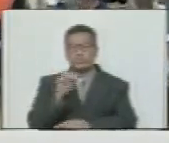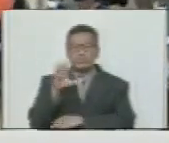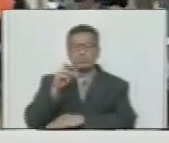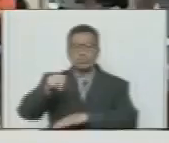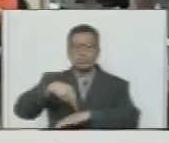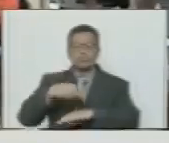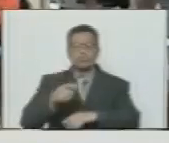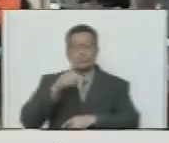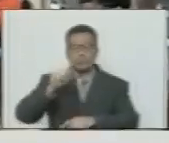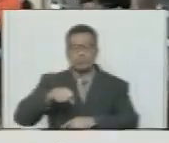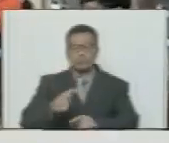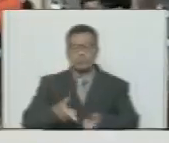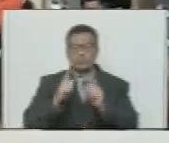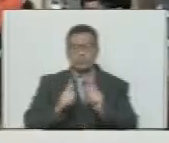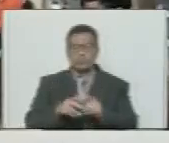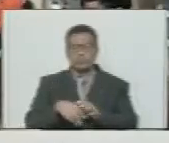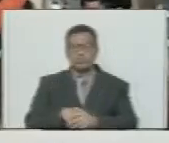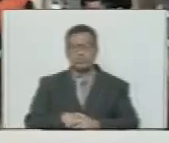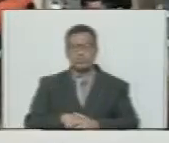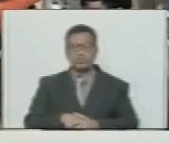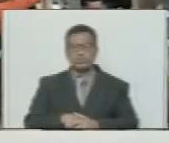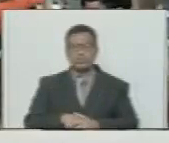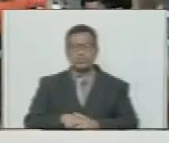Solicita la tribuna de oradores, se le concede.